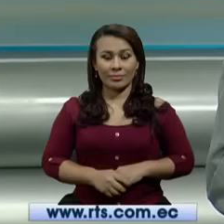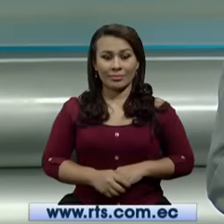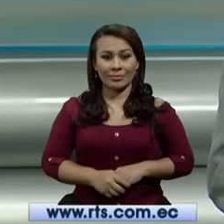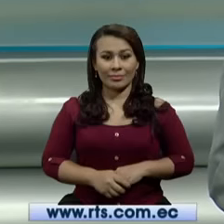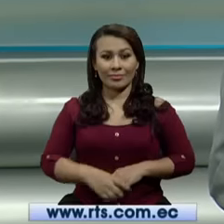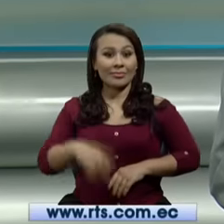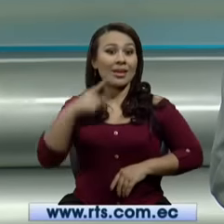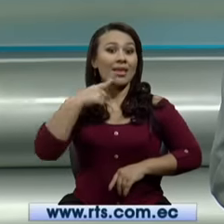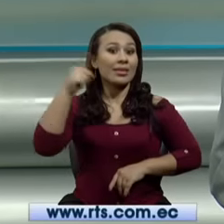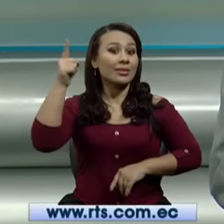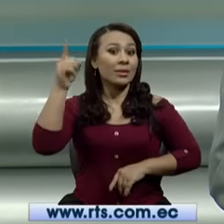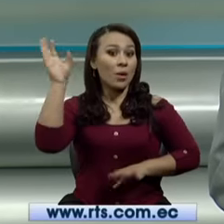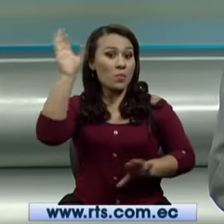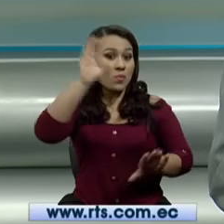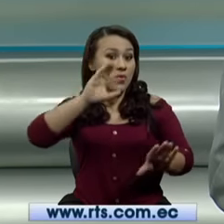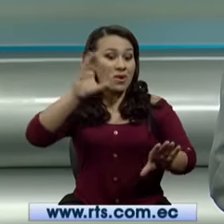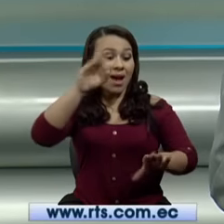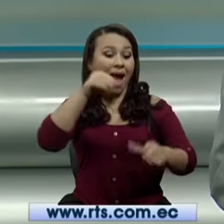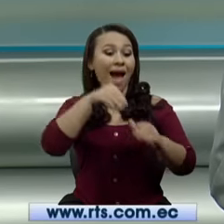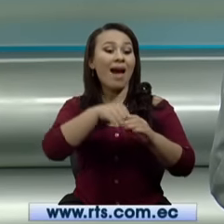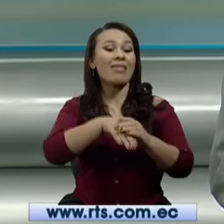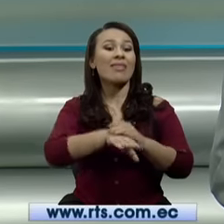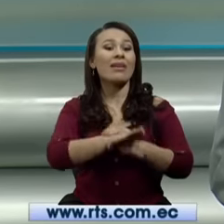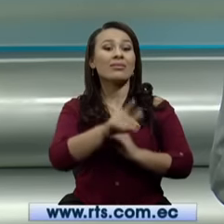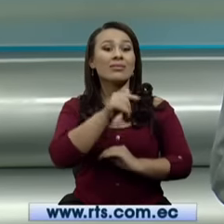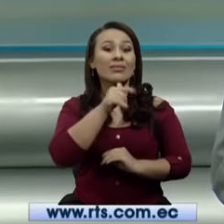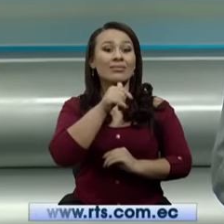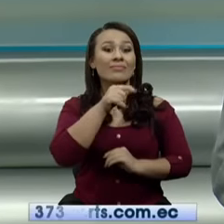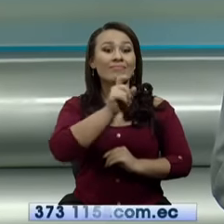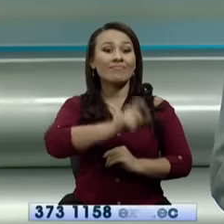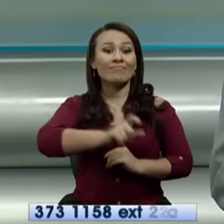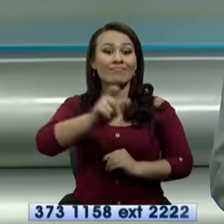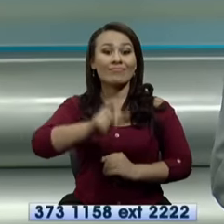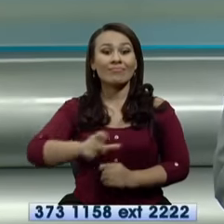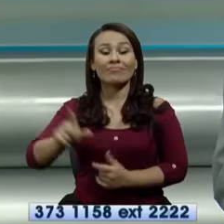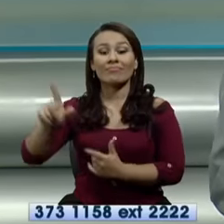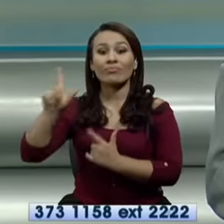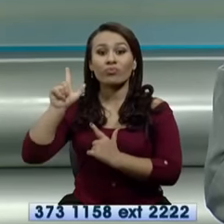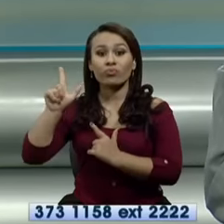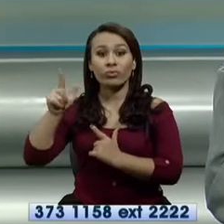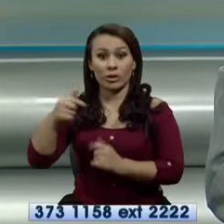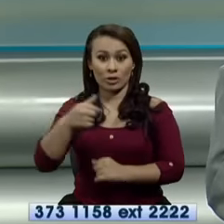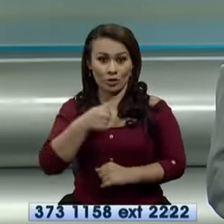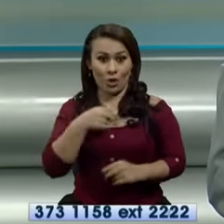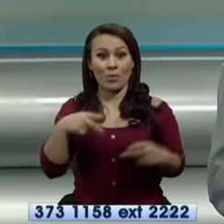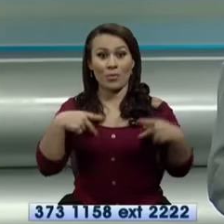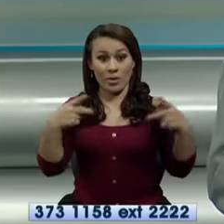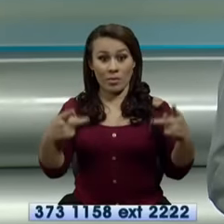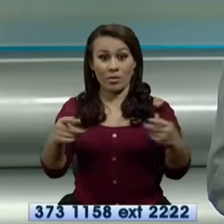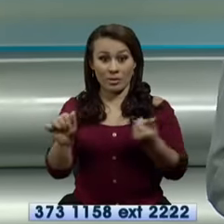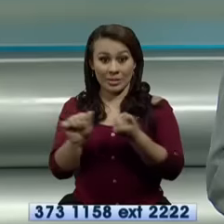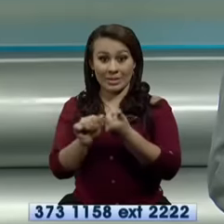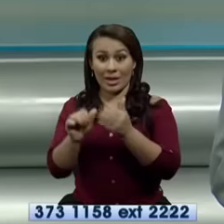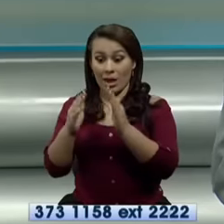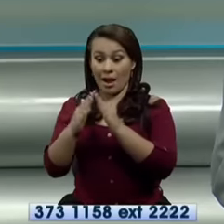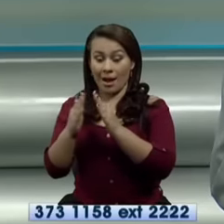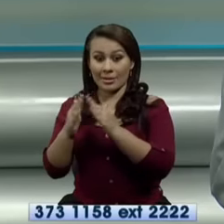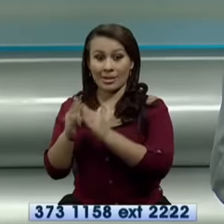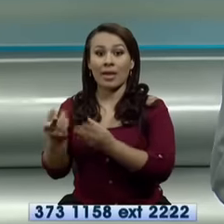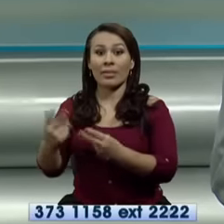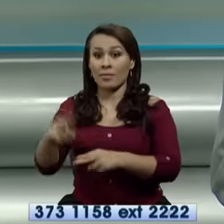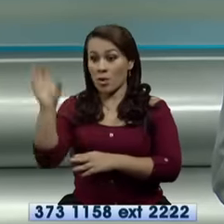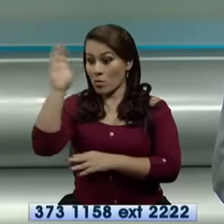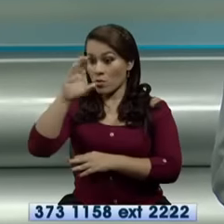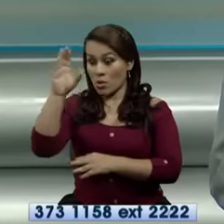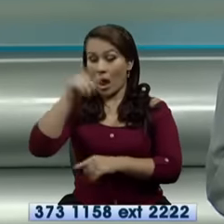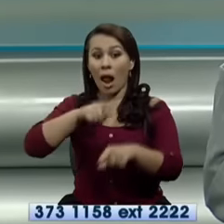robos en ciertos lugares busquen por dentro por donde yo vivo hay que buscar por dentro también por